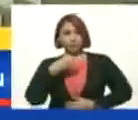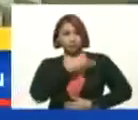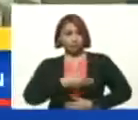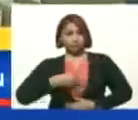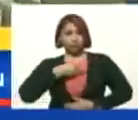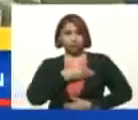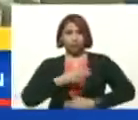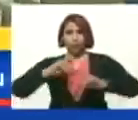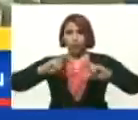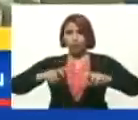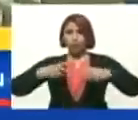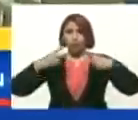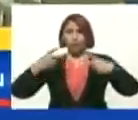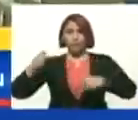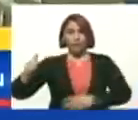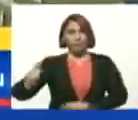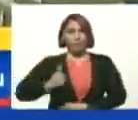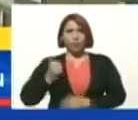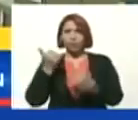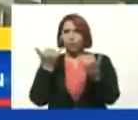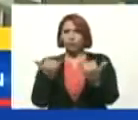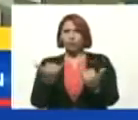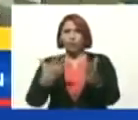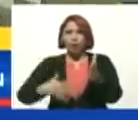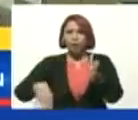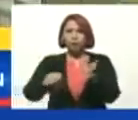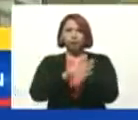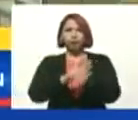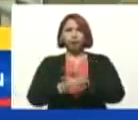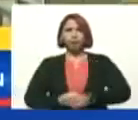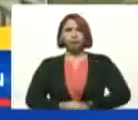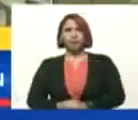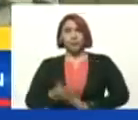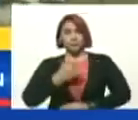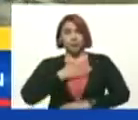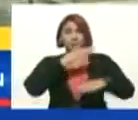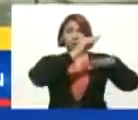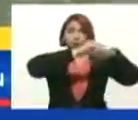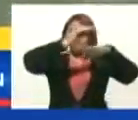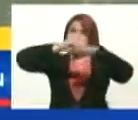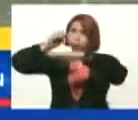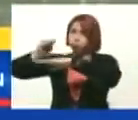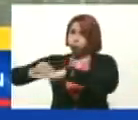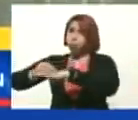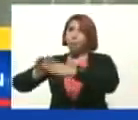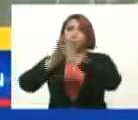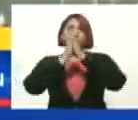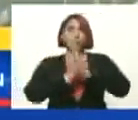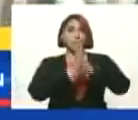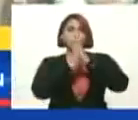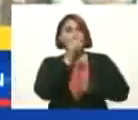nuevas, aprovecho para ratificar mi llamado a